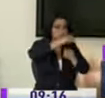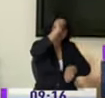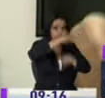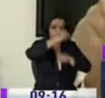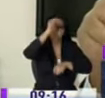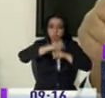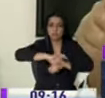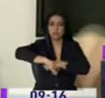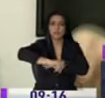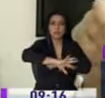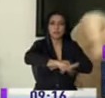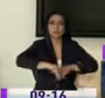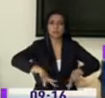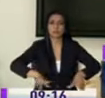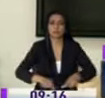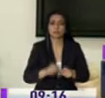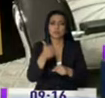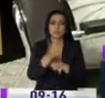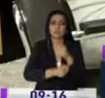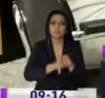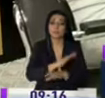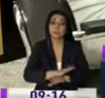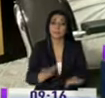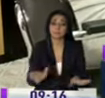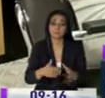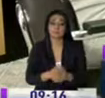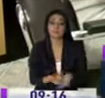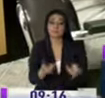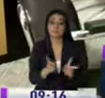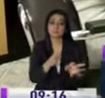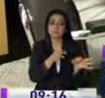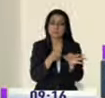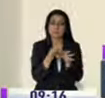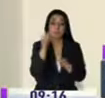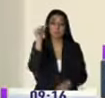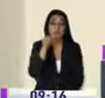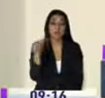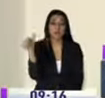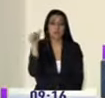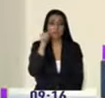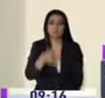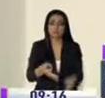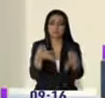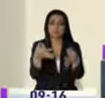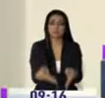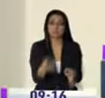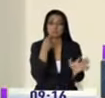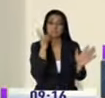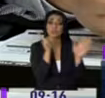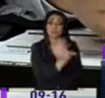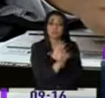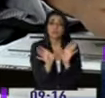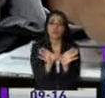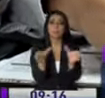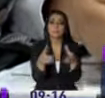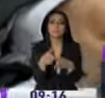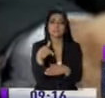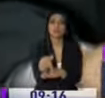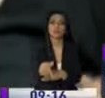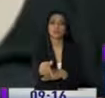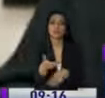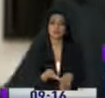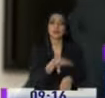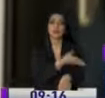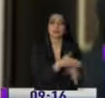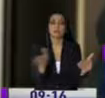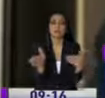robo que se han hecho durante los 10 años. También explicó que con los audios se confirman las denuncias que la comisión habría hecho en contra